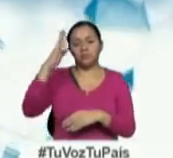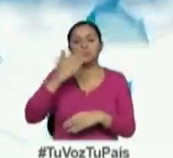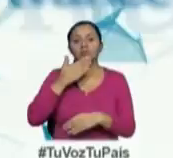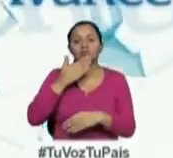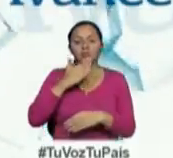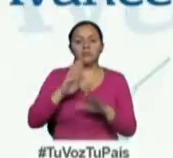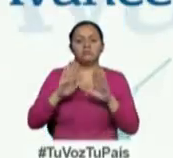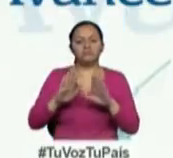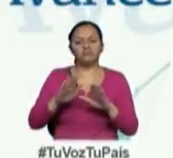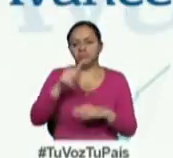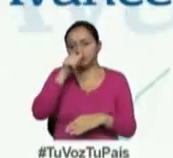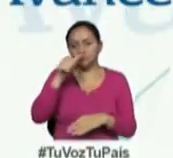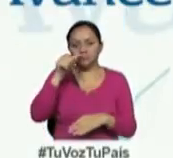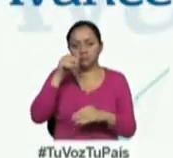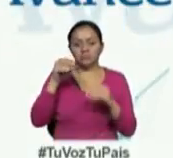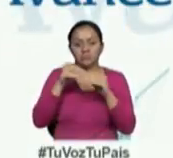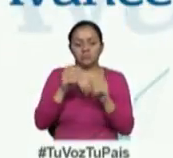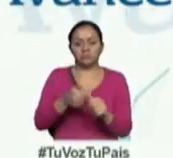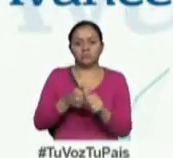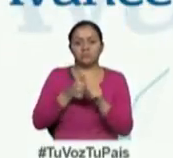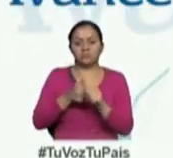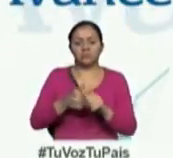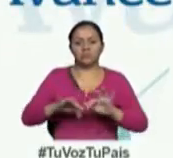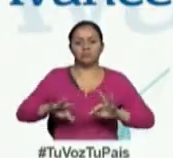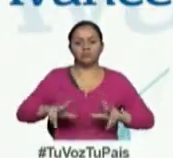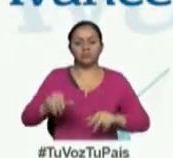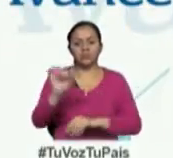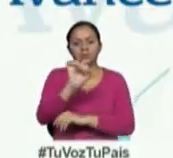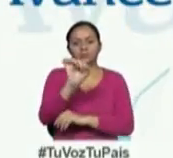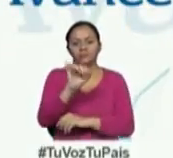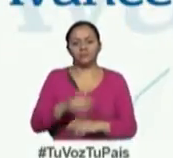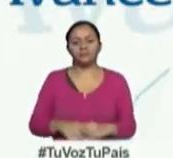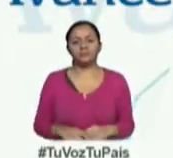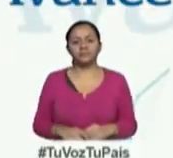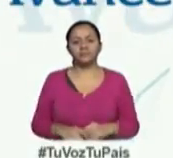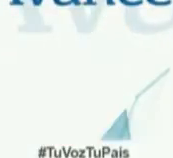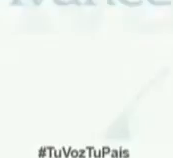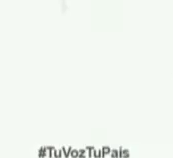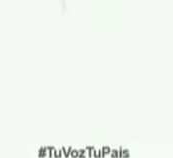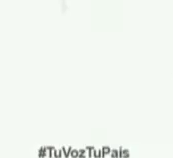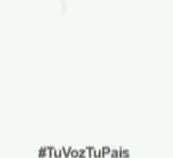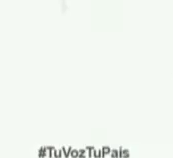detener el narcotráfico y el robo de vehículos.